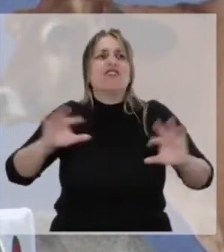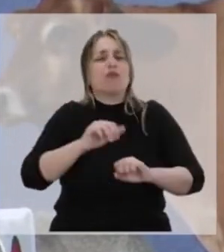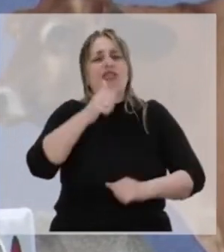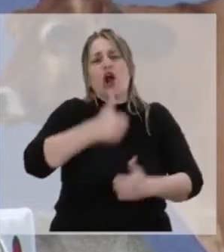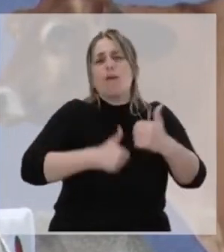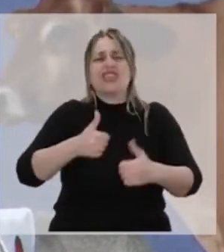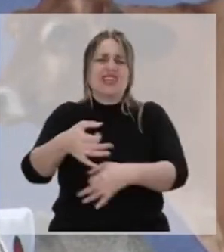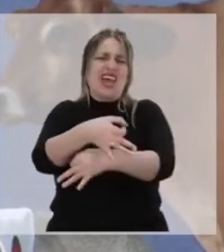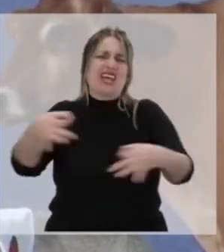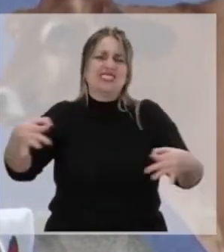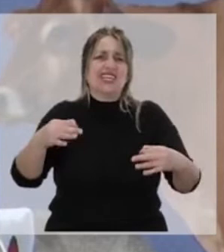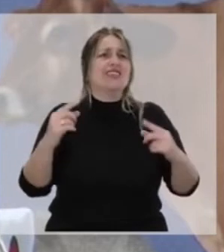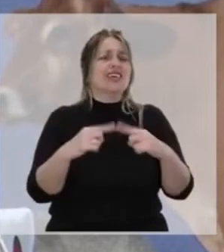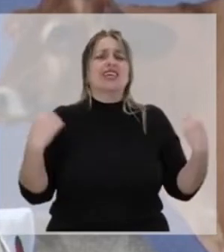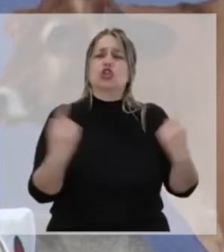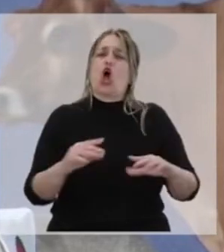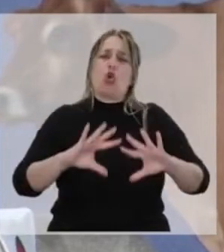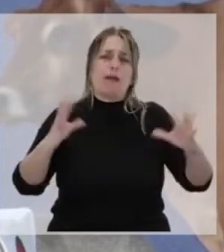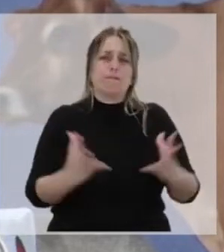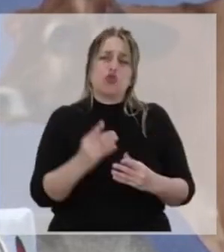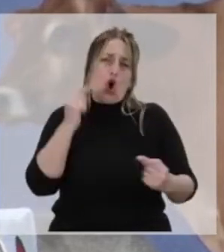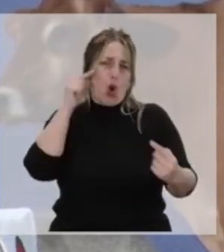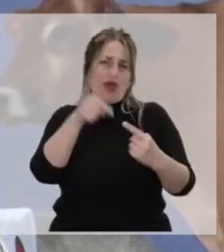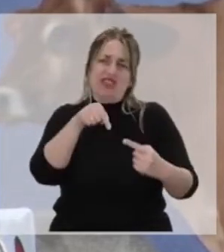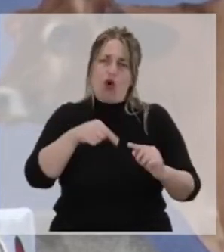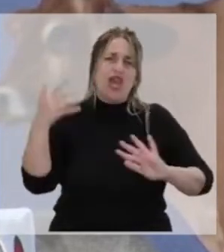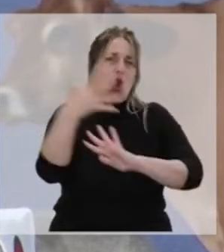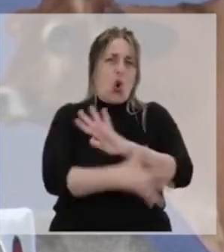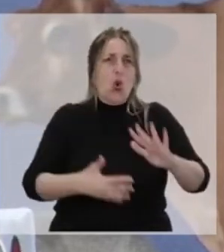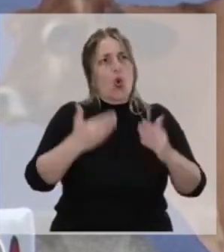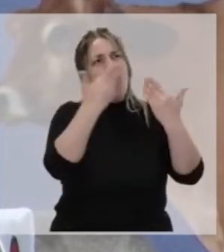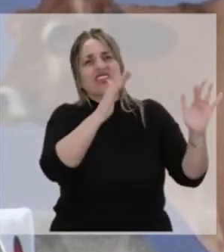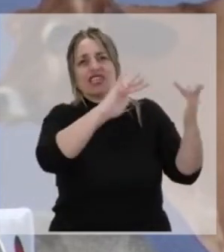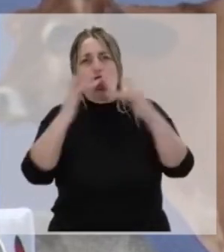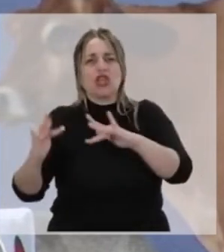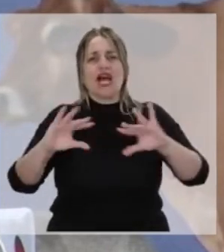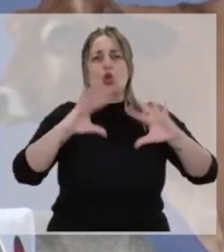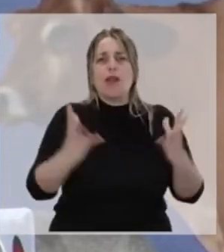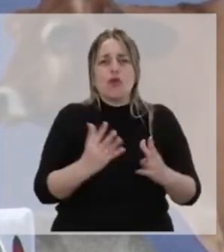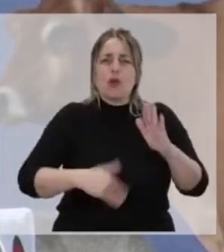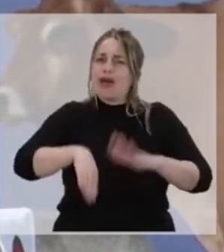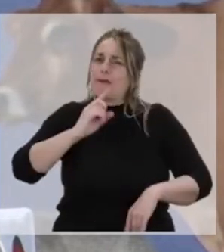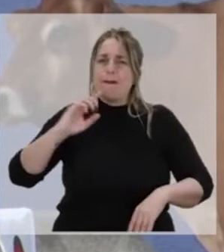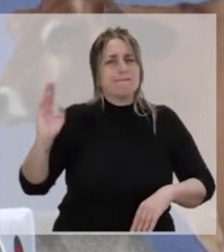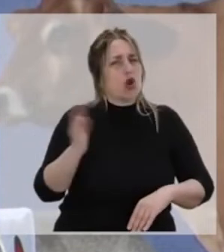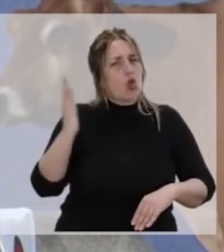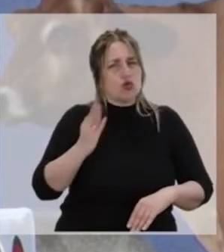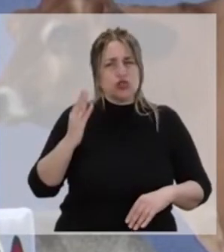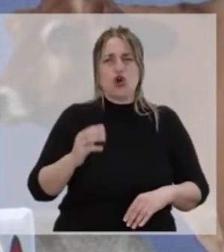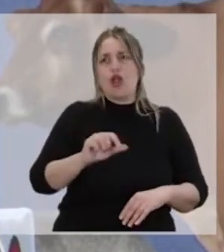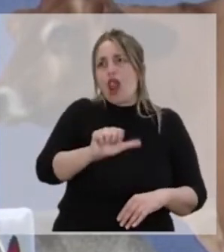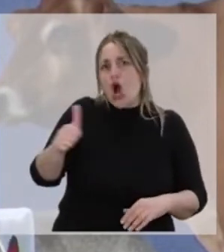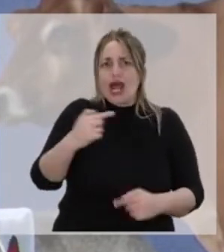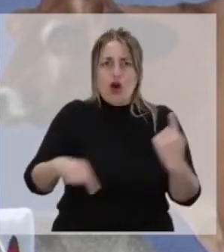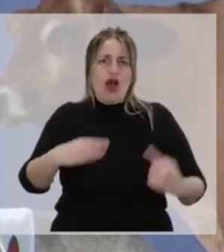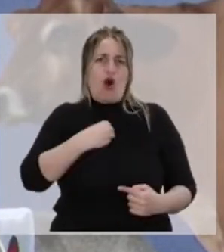libremente y competir siendo excelencia en todo el mundo y hacia arriba uruguay a abrirse al mundo para tener más prosperidad